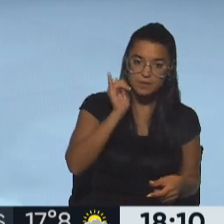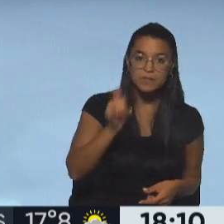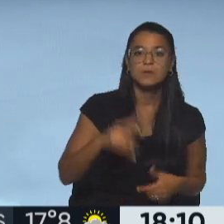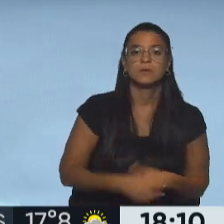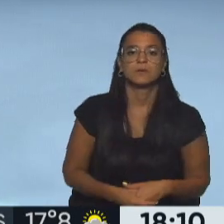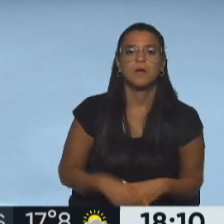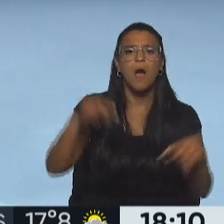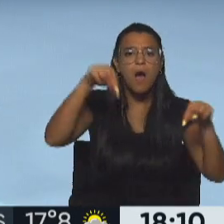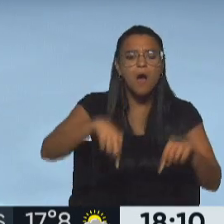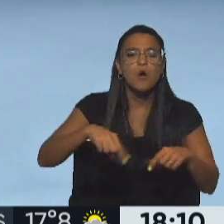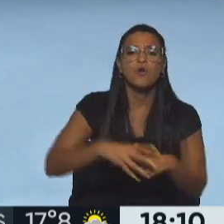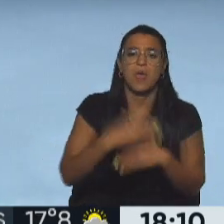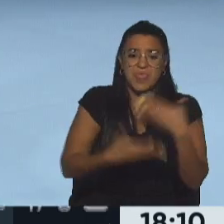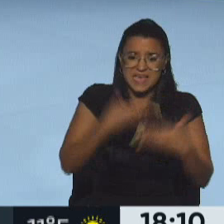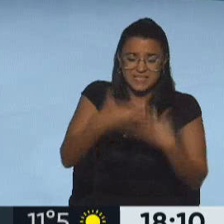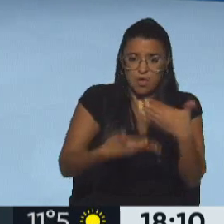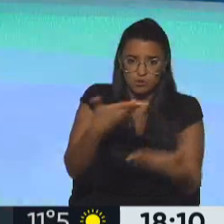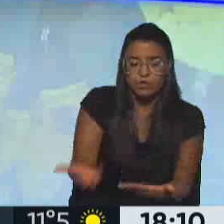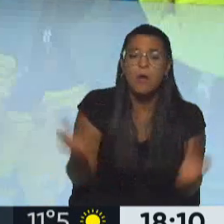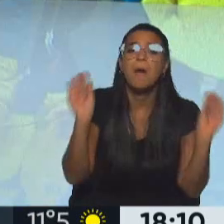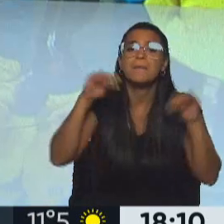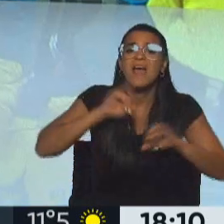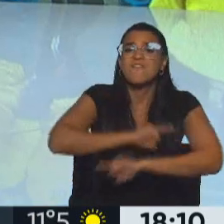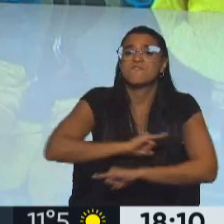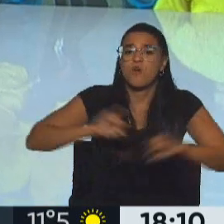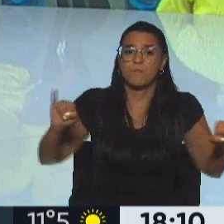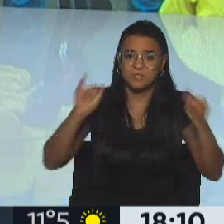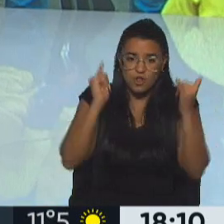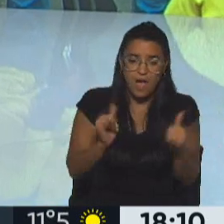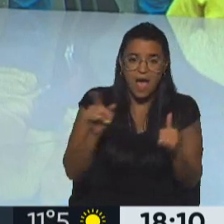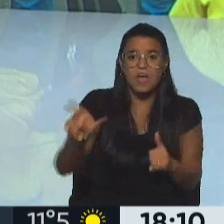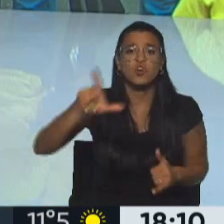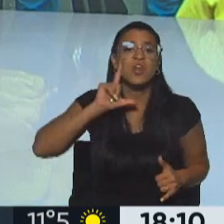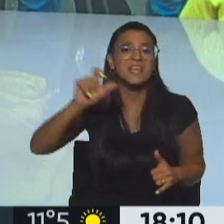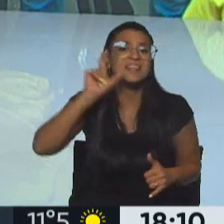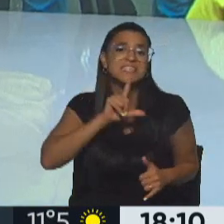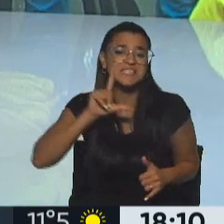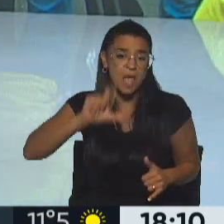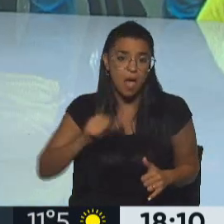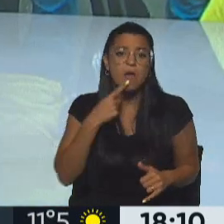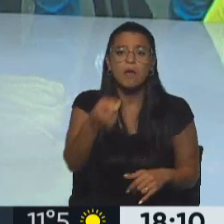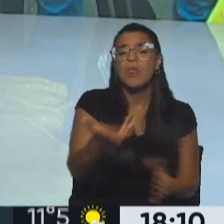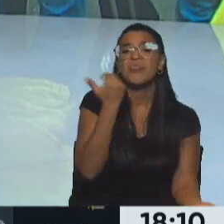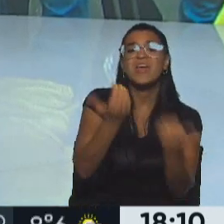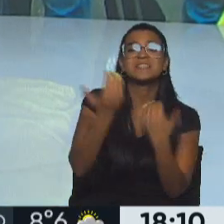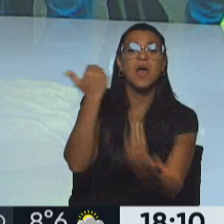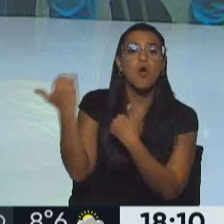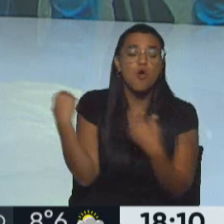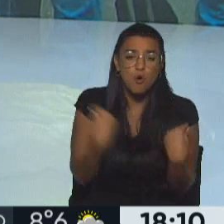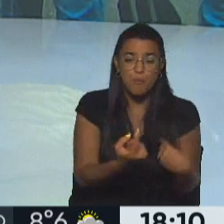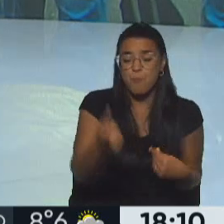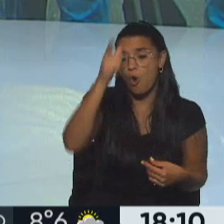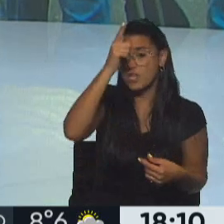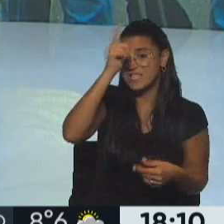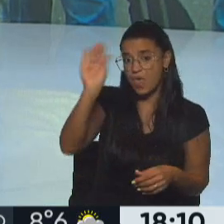Horacio vamos a desarrollar más aspectos de la información que vienen tratando con Leticia Martínez y tiene que ver con este desalojo por parte